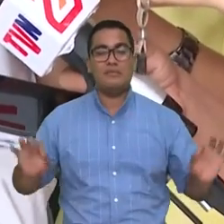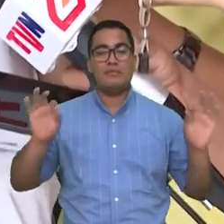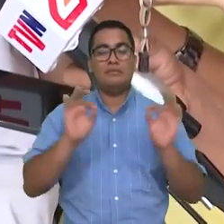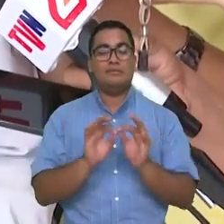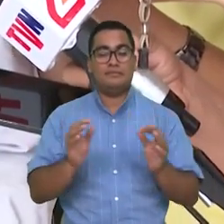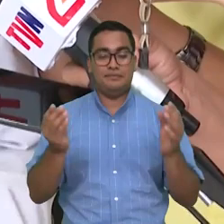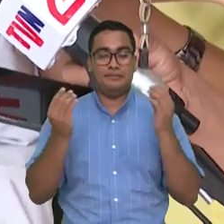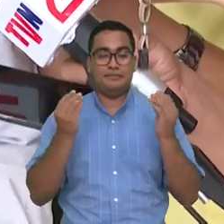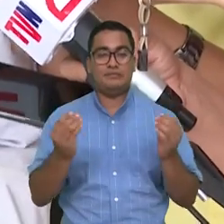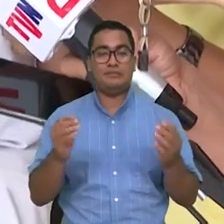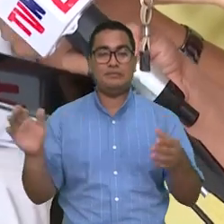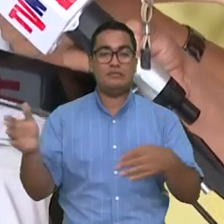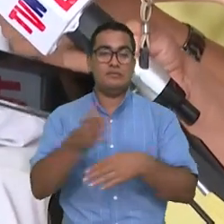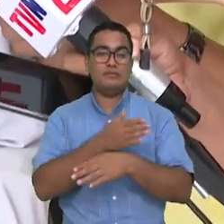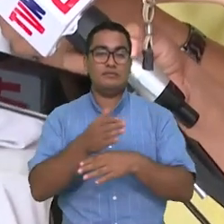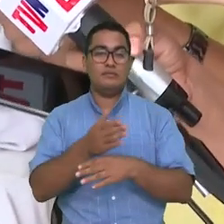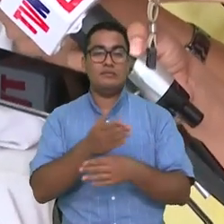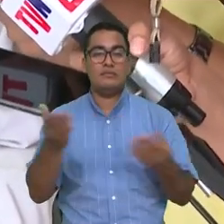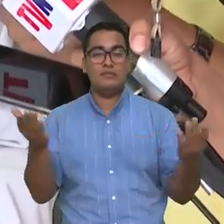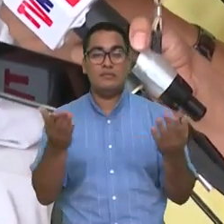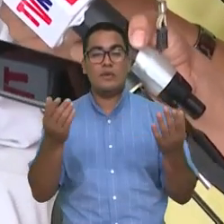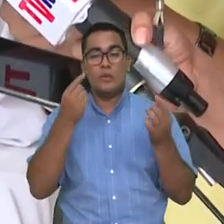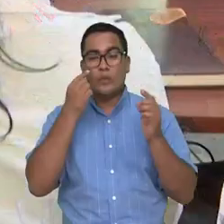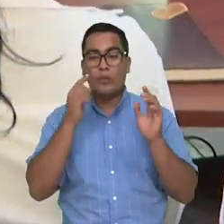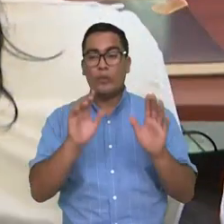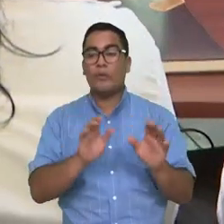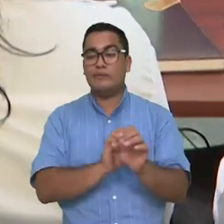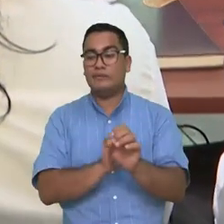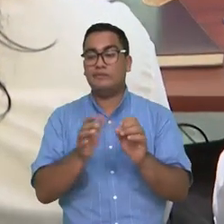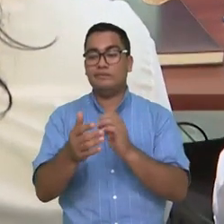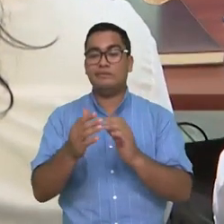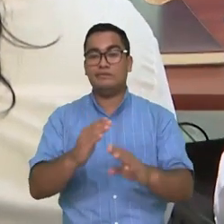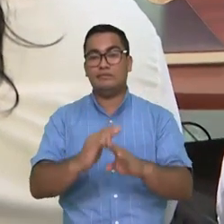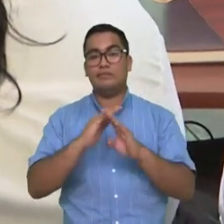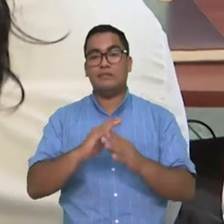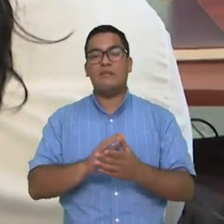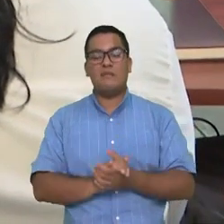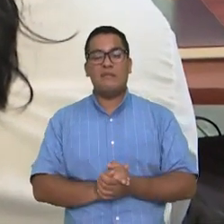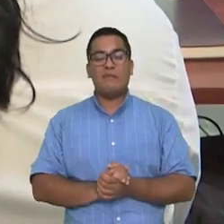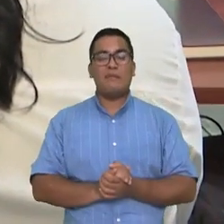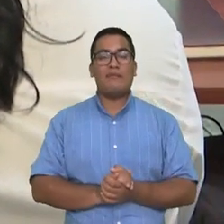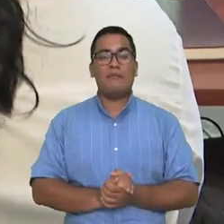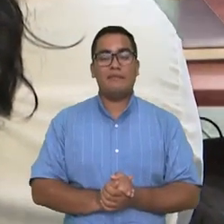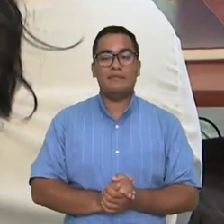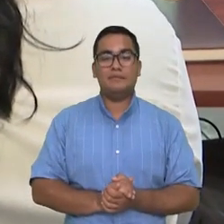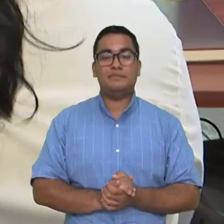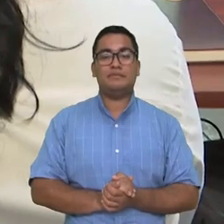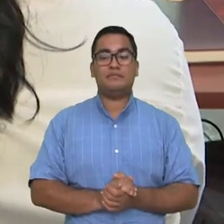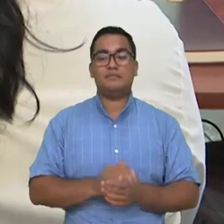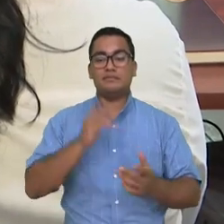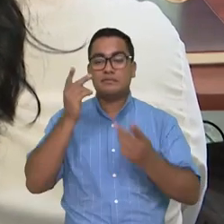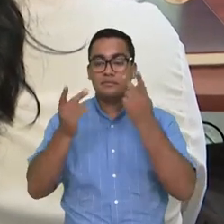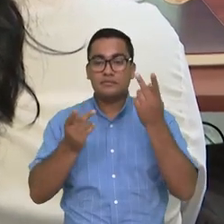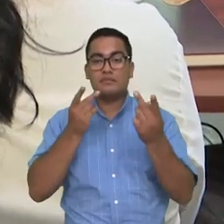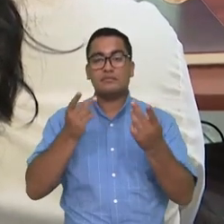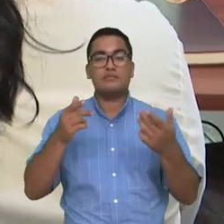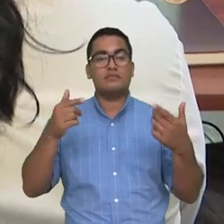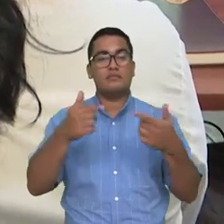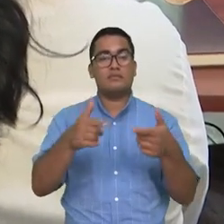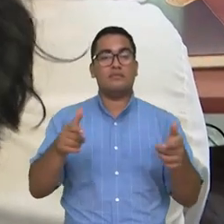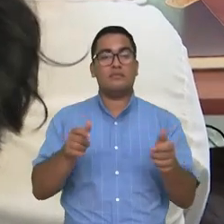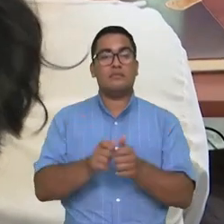en las medidas para prevenir la enfermedad. En esta visita también estuvo presente la delegación